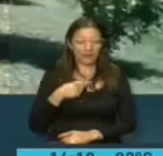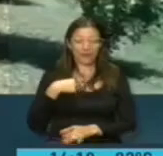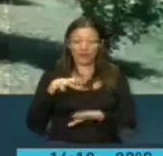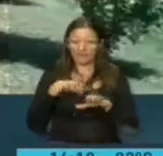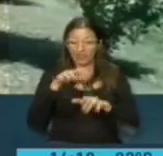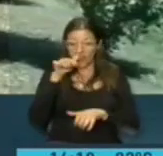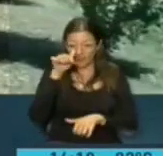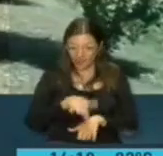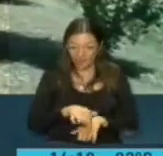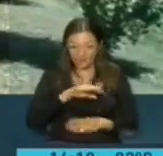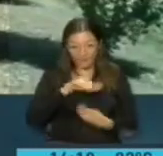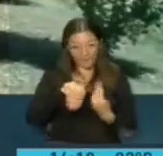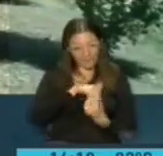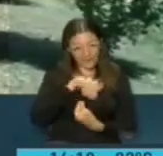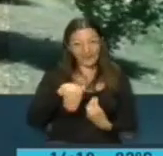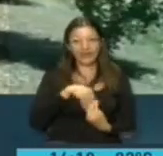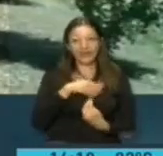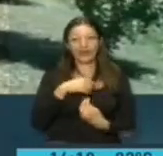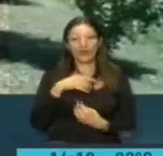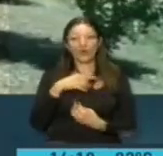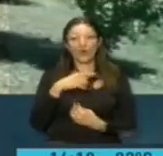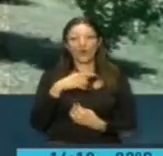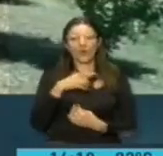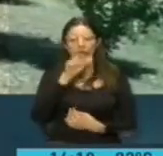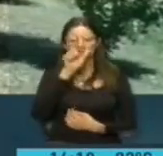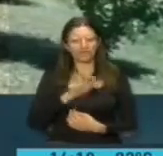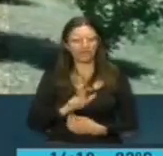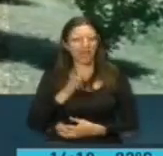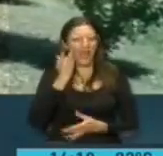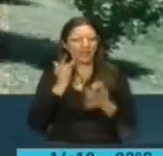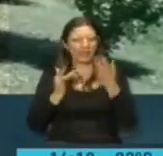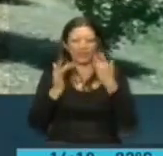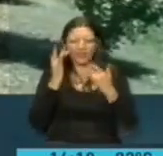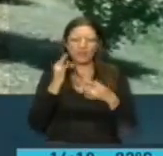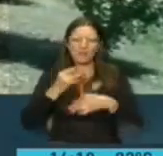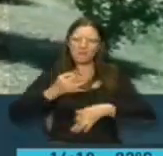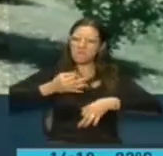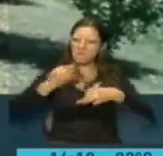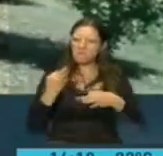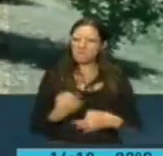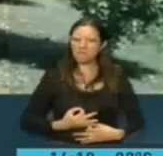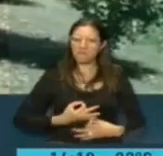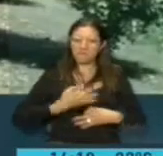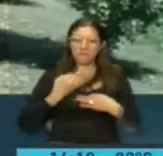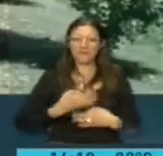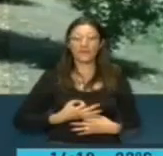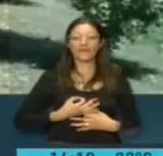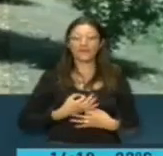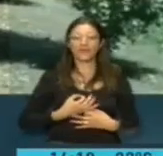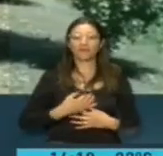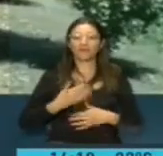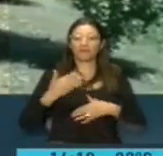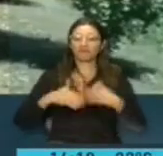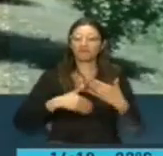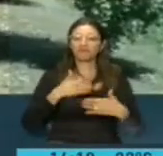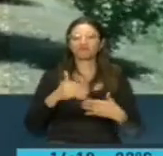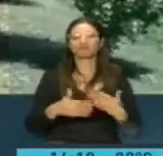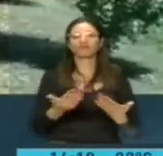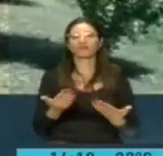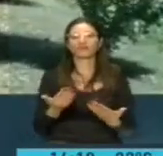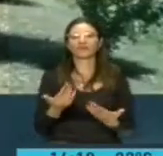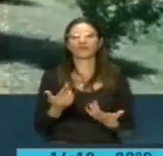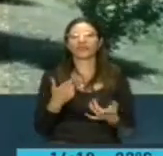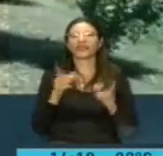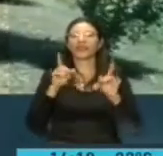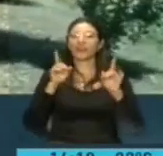familia aquí en Uruguay, un artista que no ha dejado de crecer y de posicionarse en estos últimos años, además